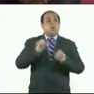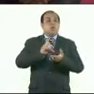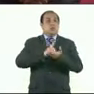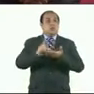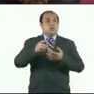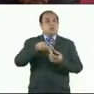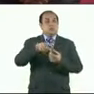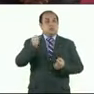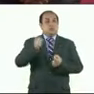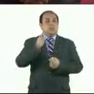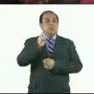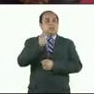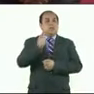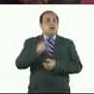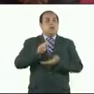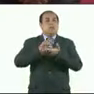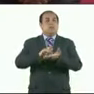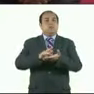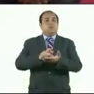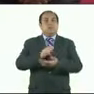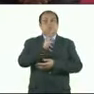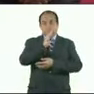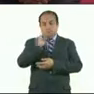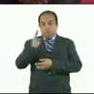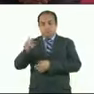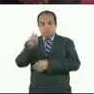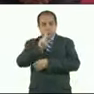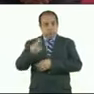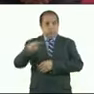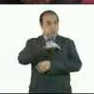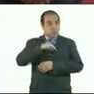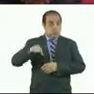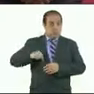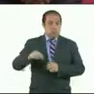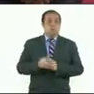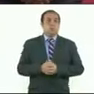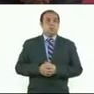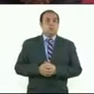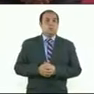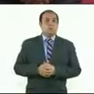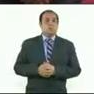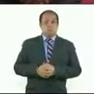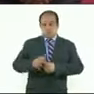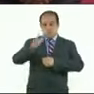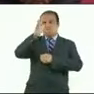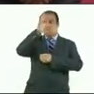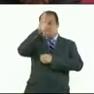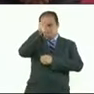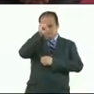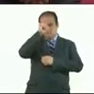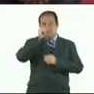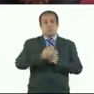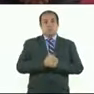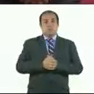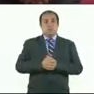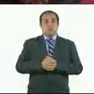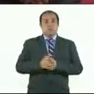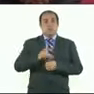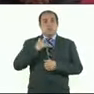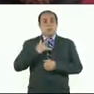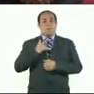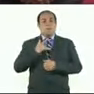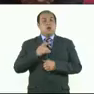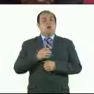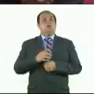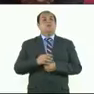se convierten en apoyos directos a la población. Entonces, nosotros estamos totalmente de acuerdo y nos congratulamos de que se